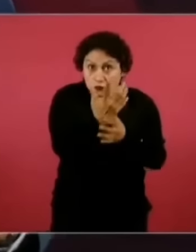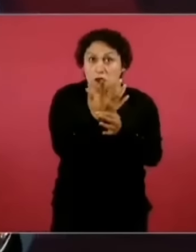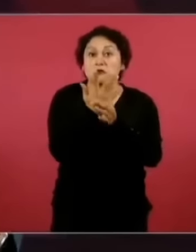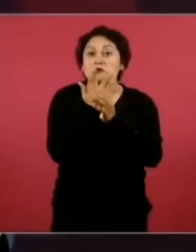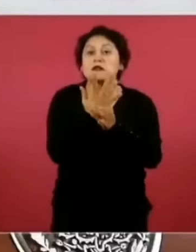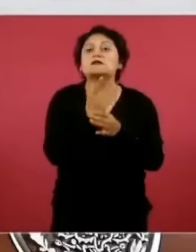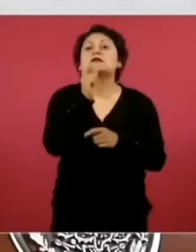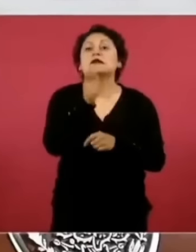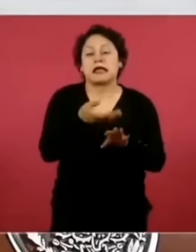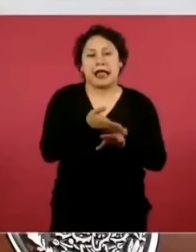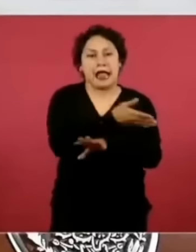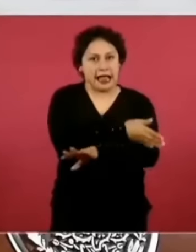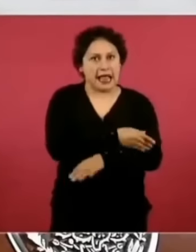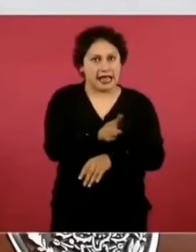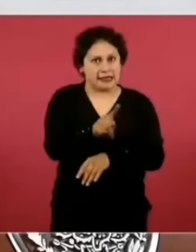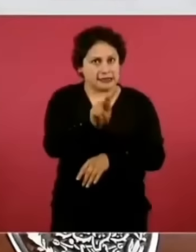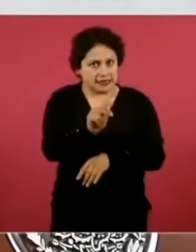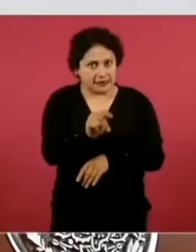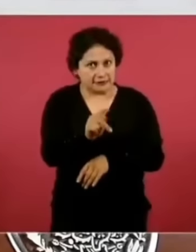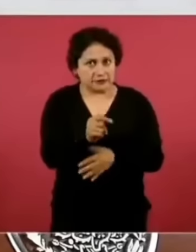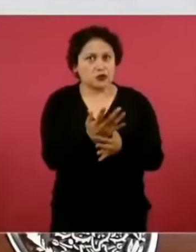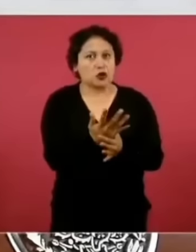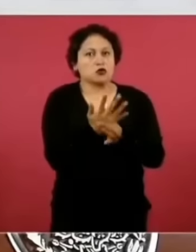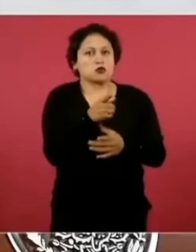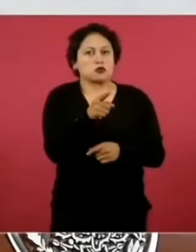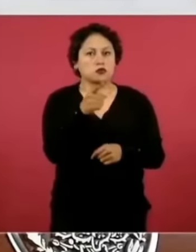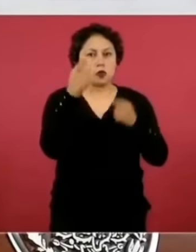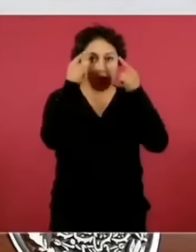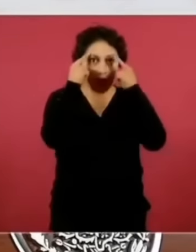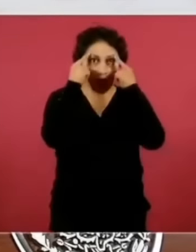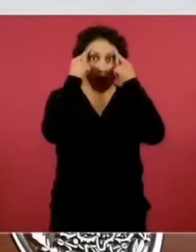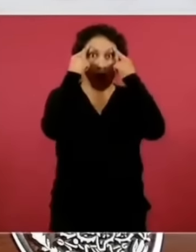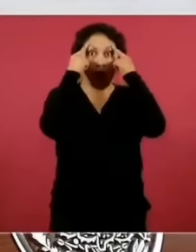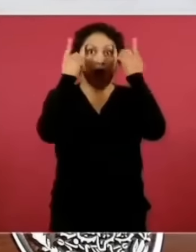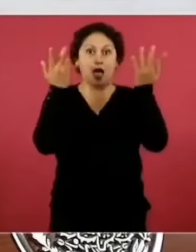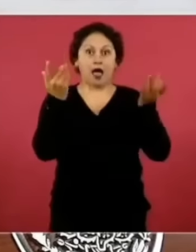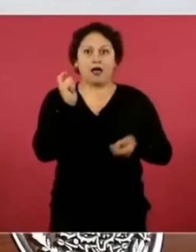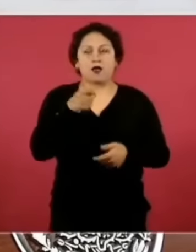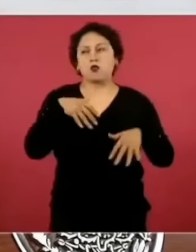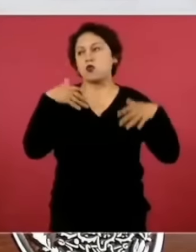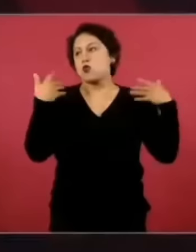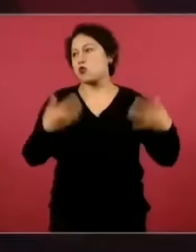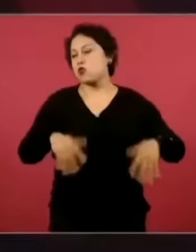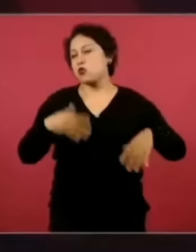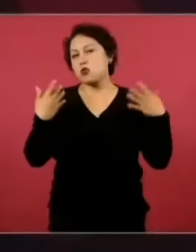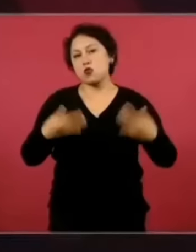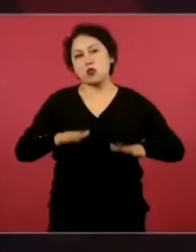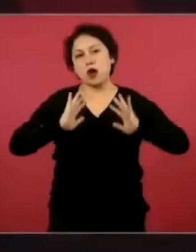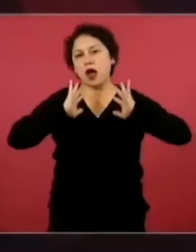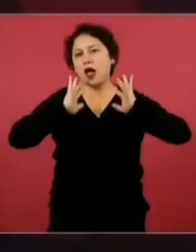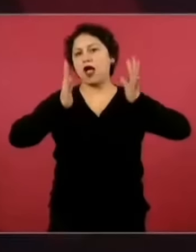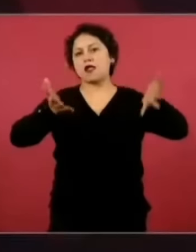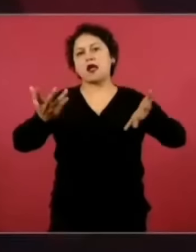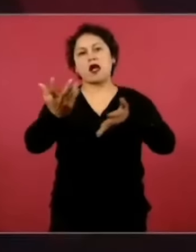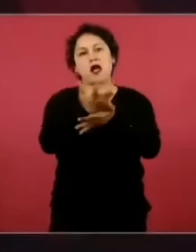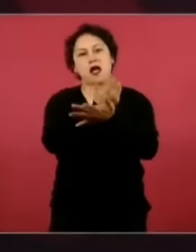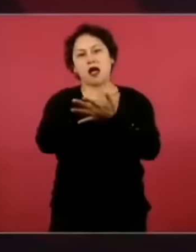en tu programa levantando las cejas de que era inalcanzable? ¿Cómo